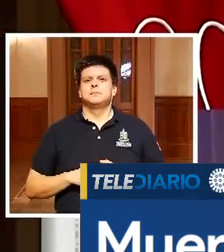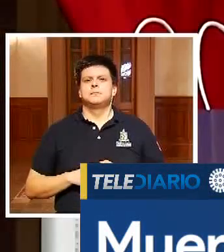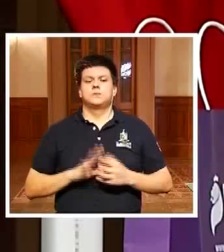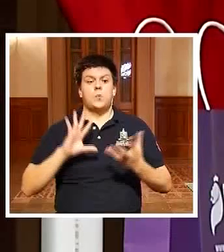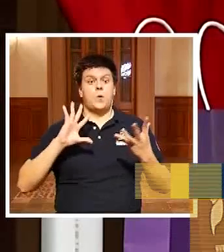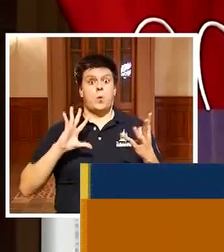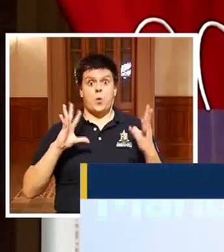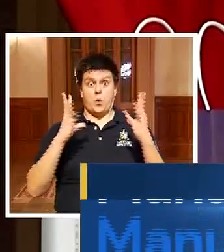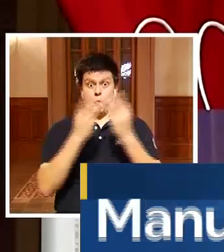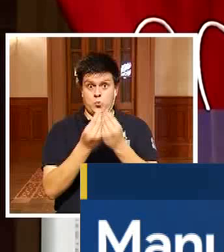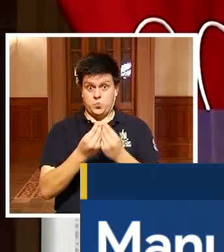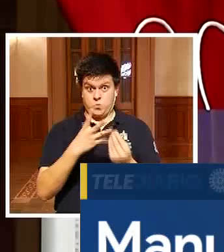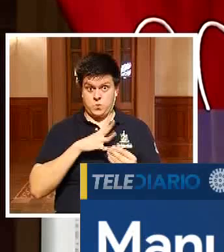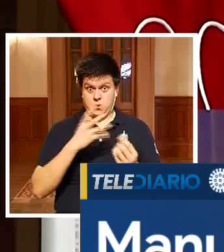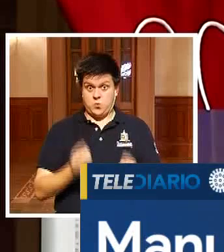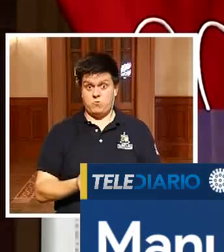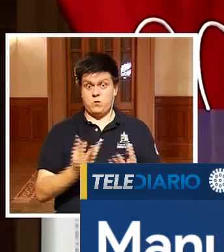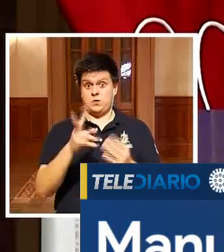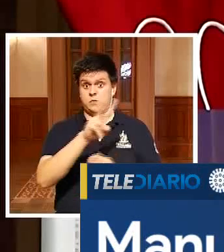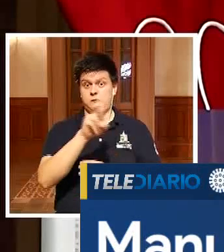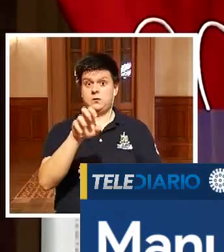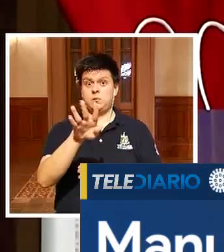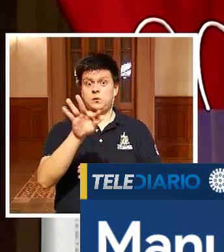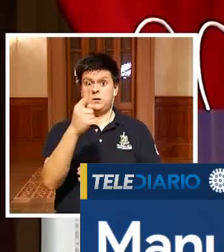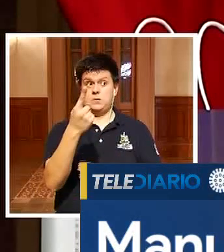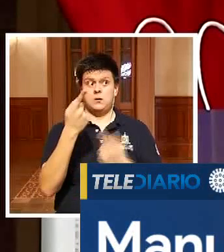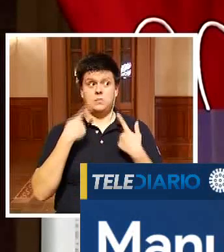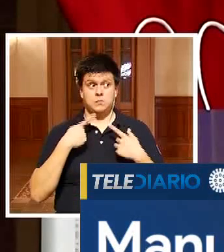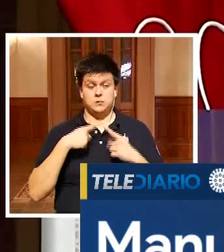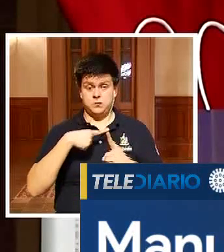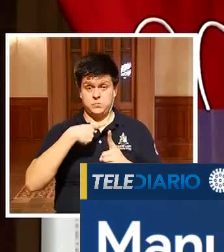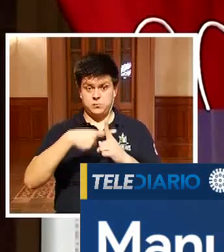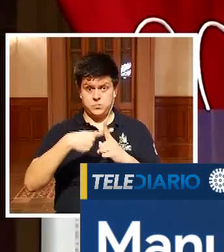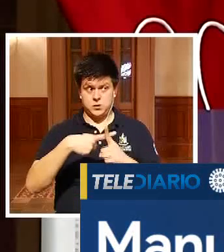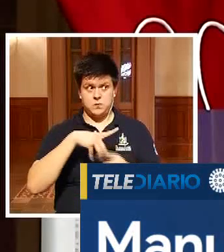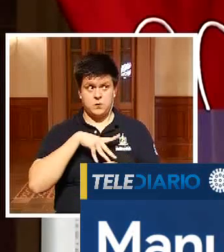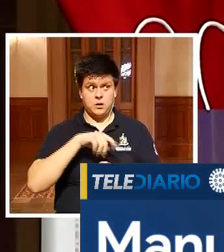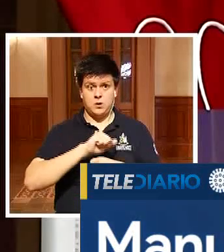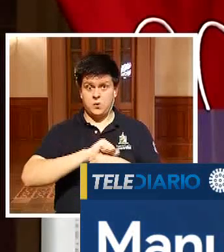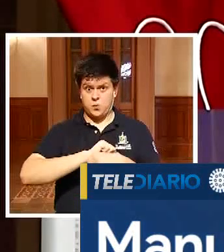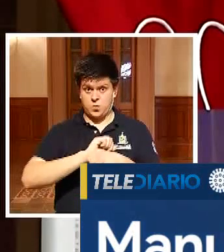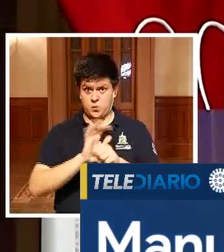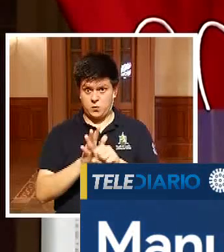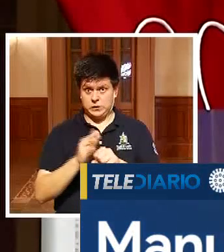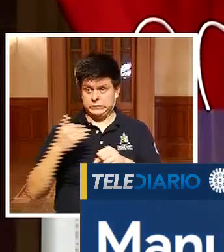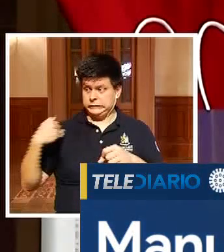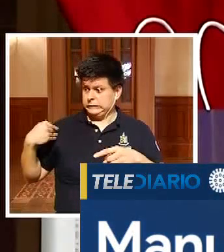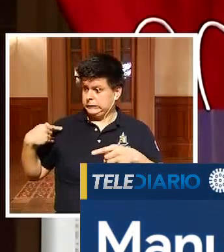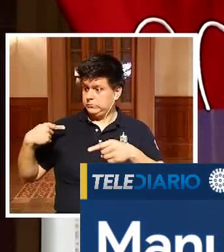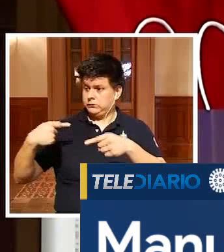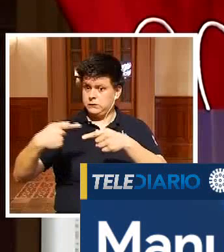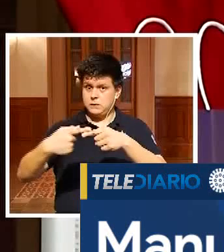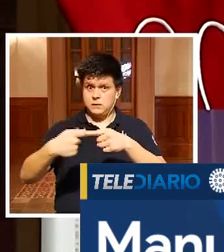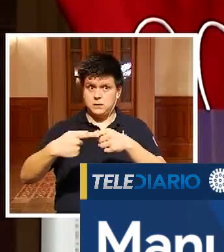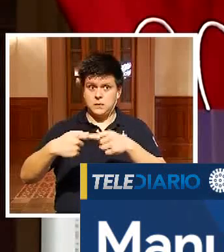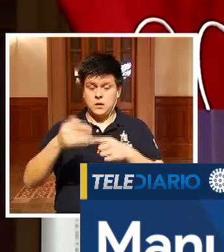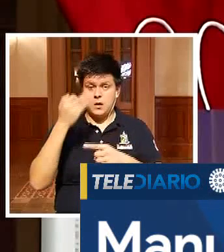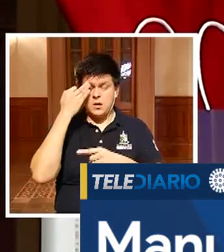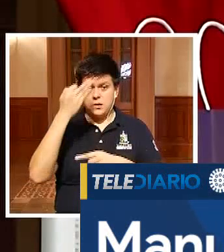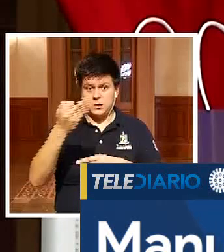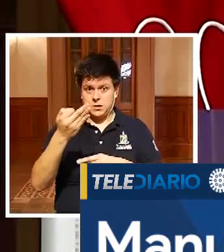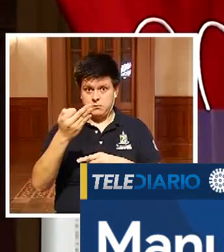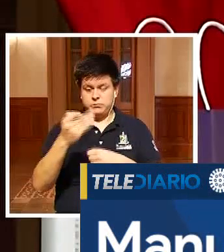El total se han presentado 241 elementos positivos a COVID en lo que llevamos de esta contingencia.